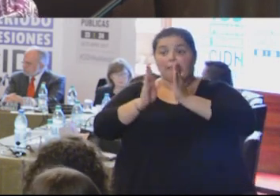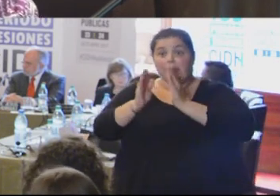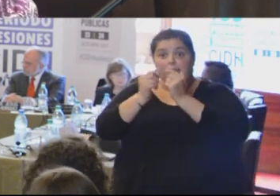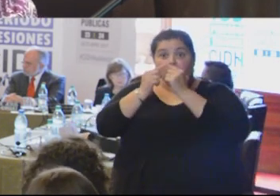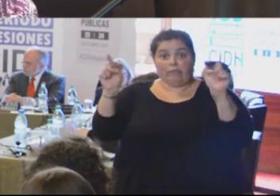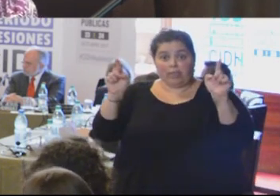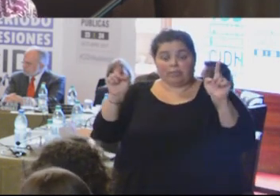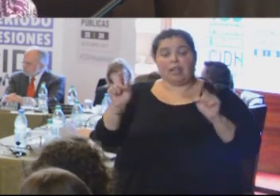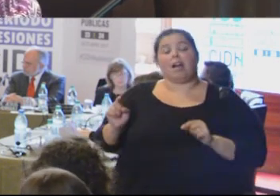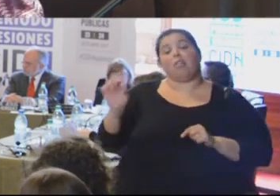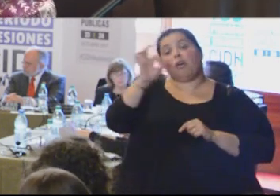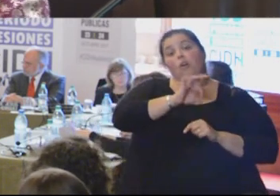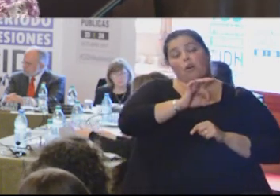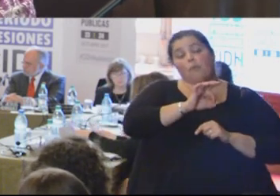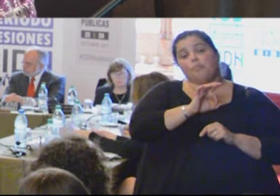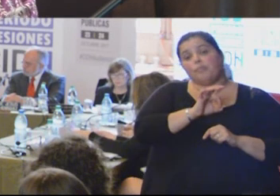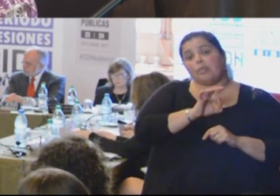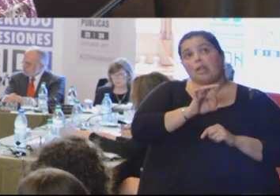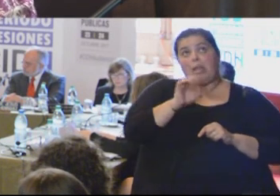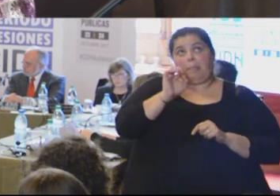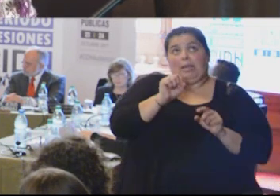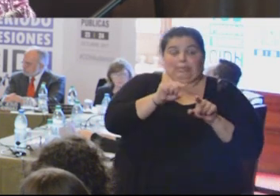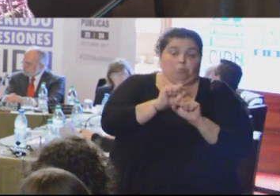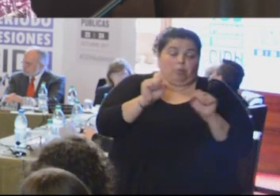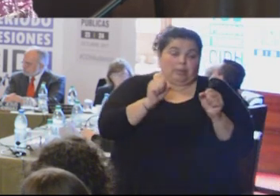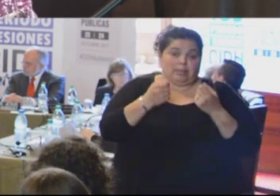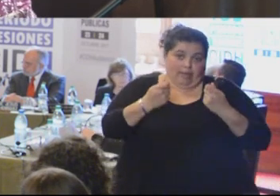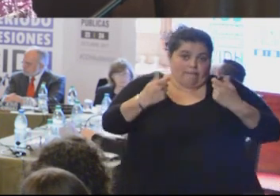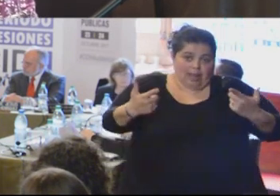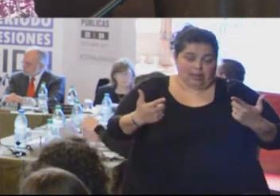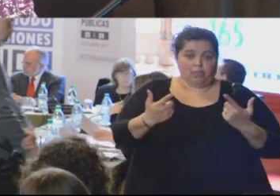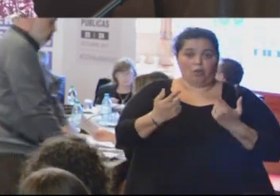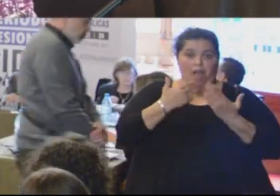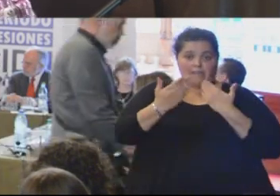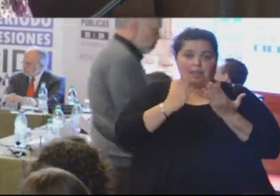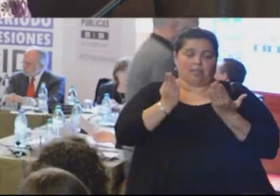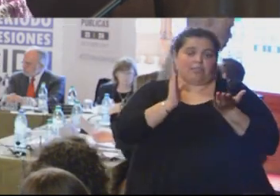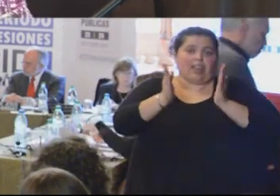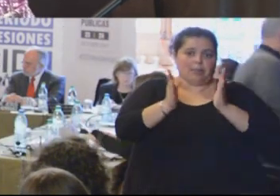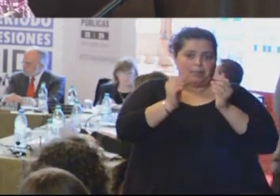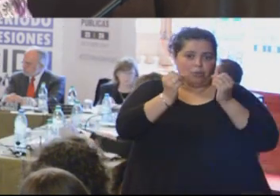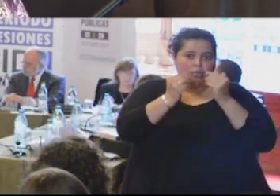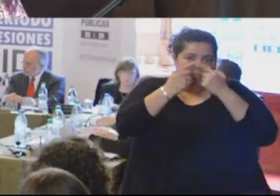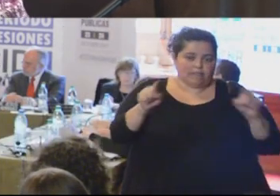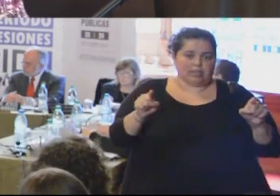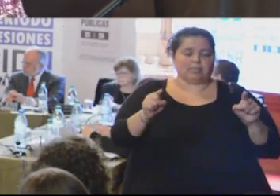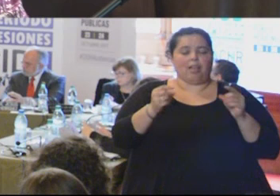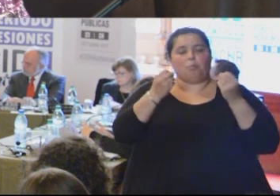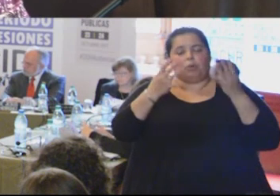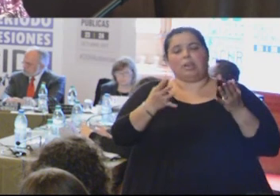puede ser efectivamente válido en atención precisamente